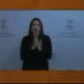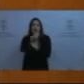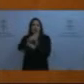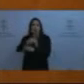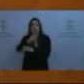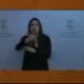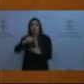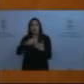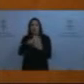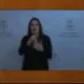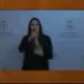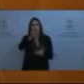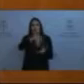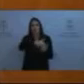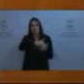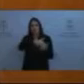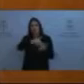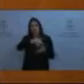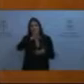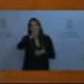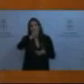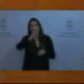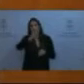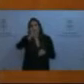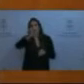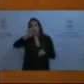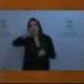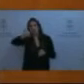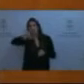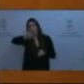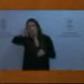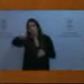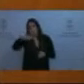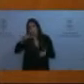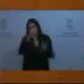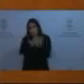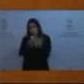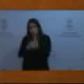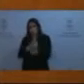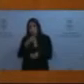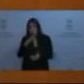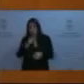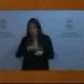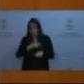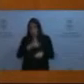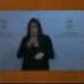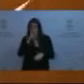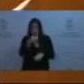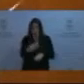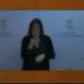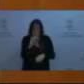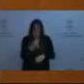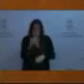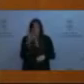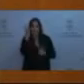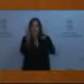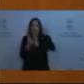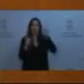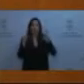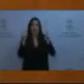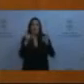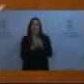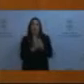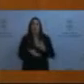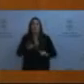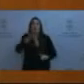año 2016? 2.350.000 euros y subiendo, consejera. ¿Y por qué hay que pagar más? Bueno, eso es evidente, porque